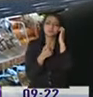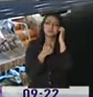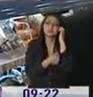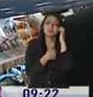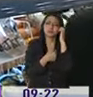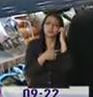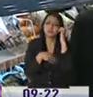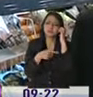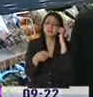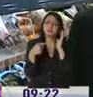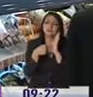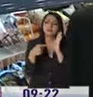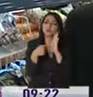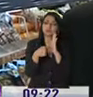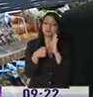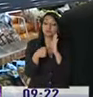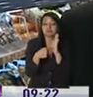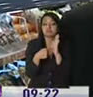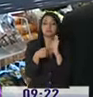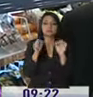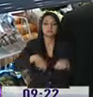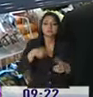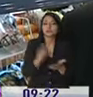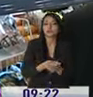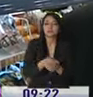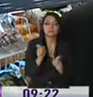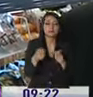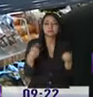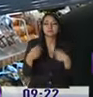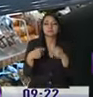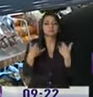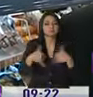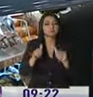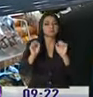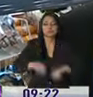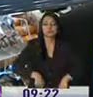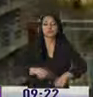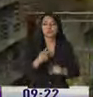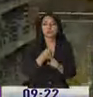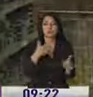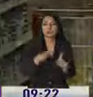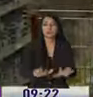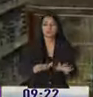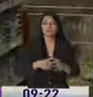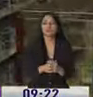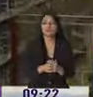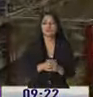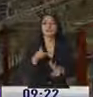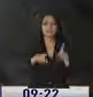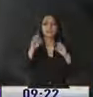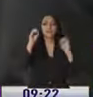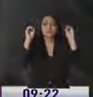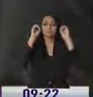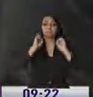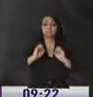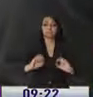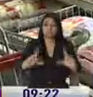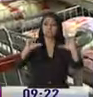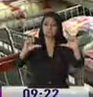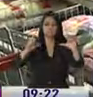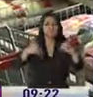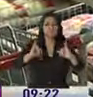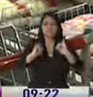Y ese valor para que pueda el consumidor seguir manejando. Aunque otros opinan que no han notado mayor diferencia.